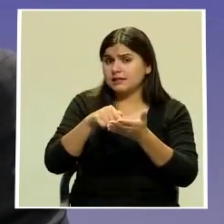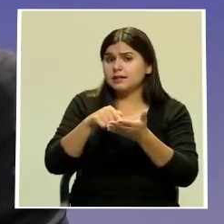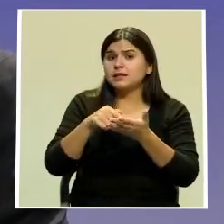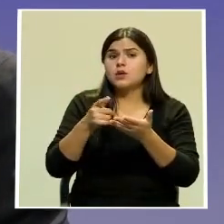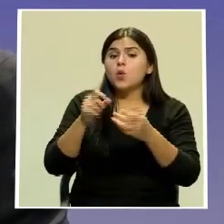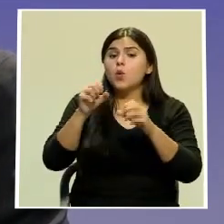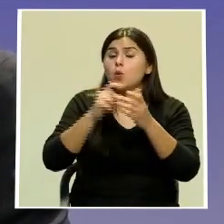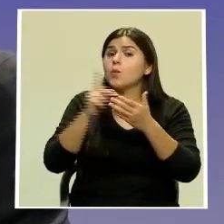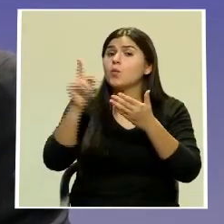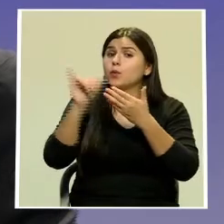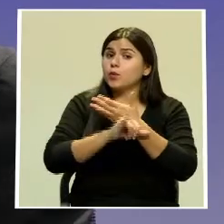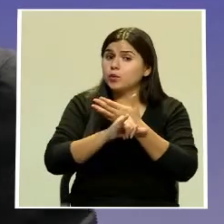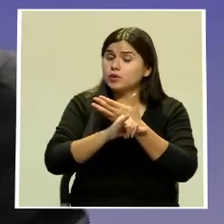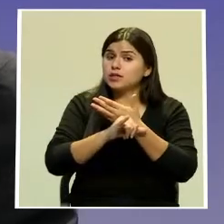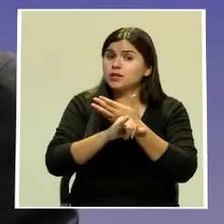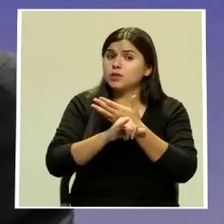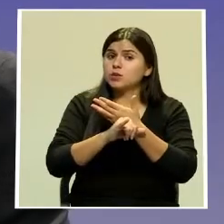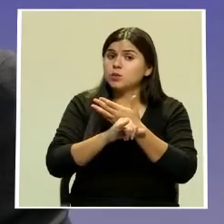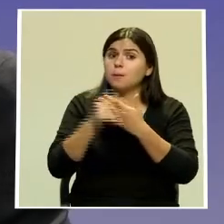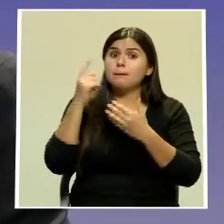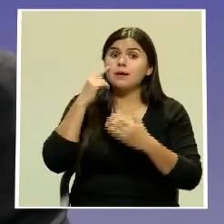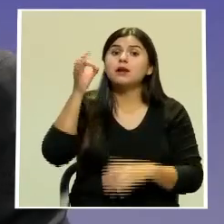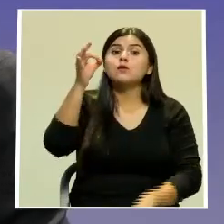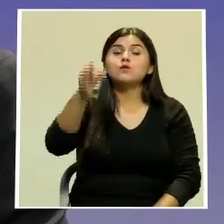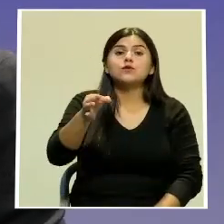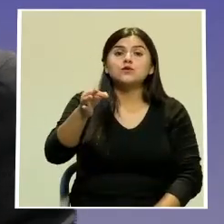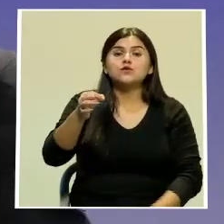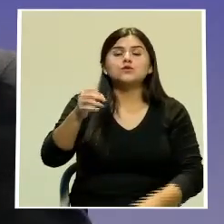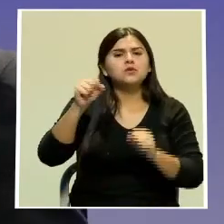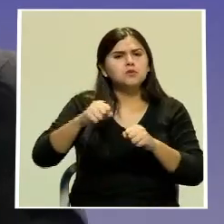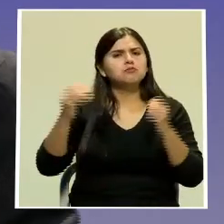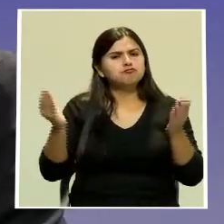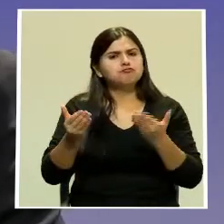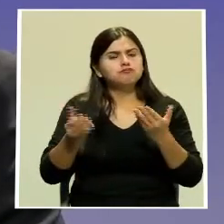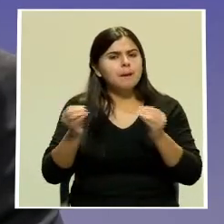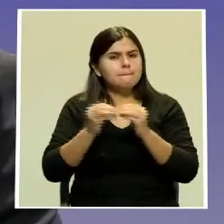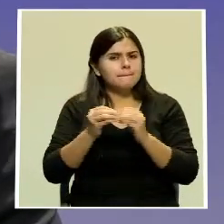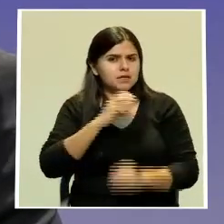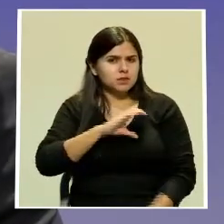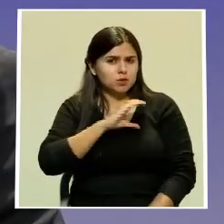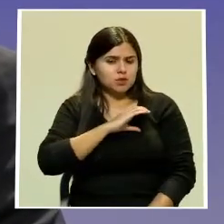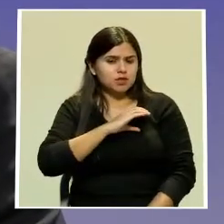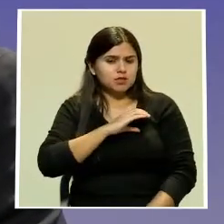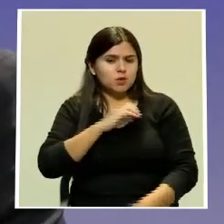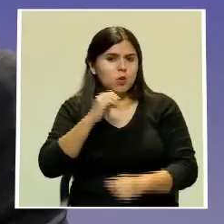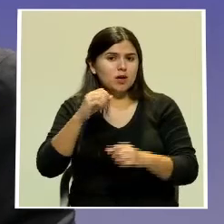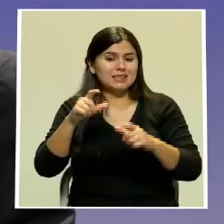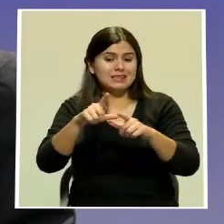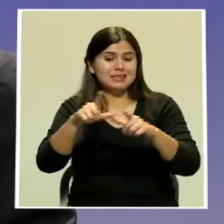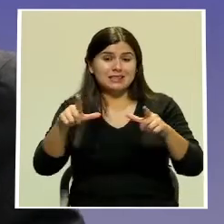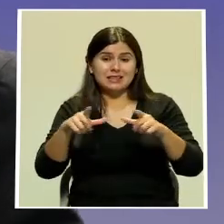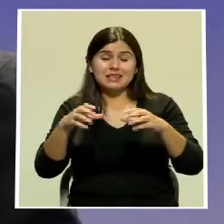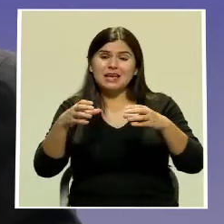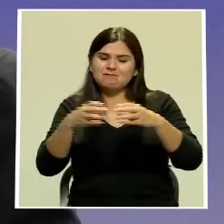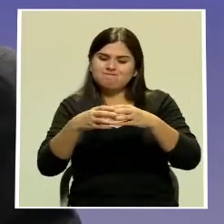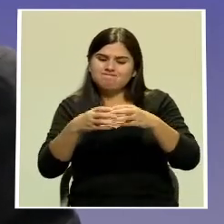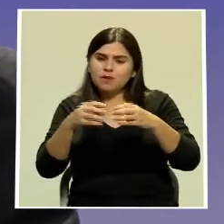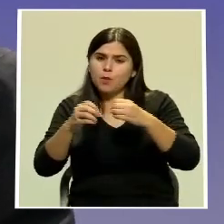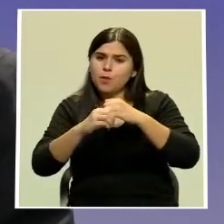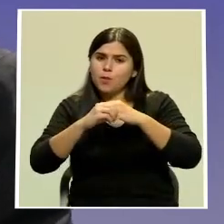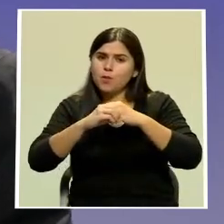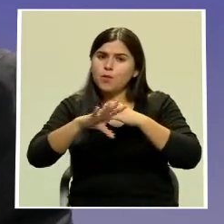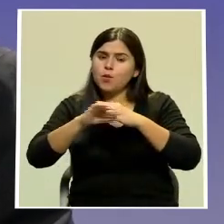un proyecto en donde puede para el futuro generar una mejor condición del sector público y no esas disparidades